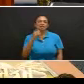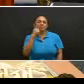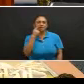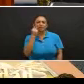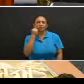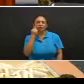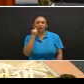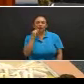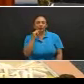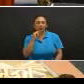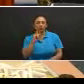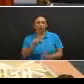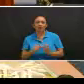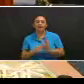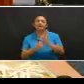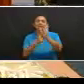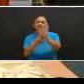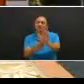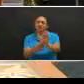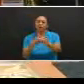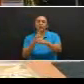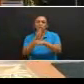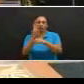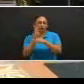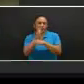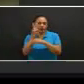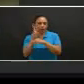Ahí está. Ahí está.